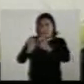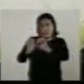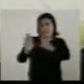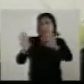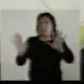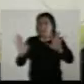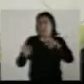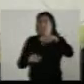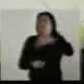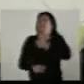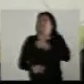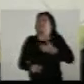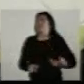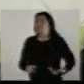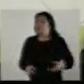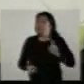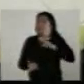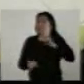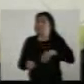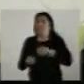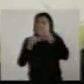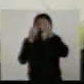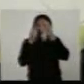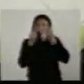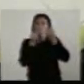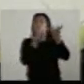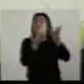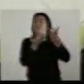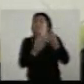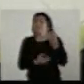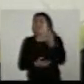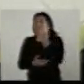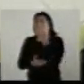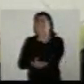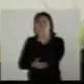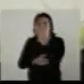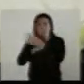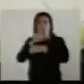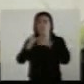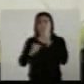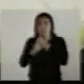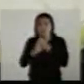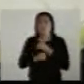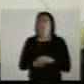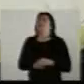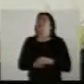claro también que el Estado tiene que rendir cuentas cada 4 años